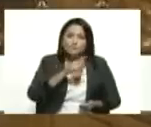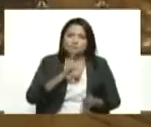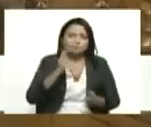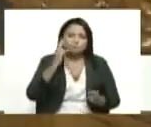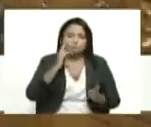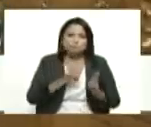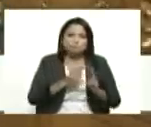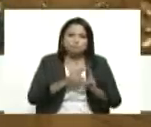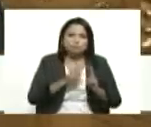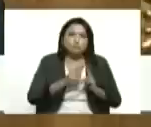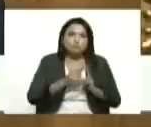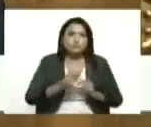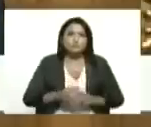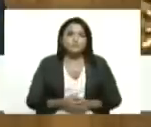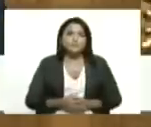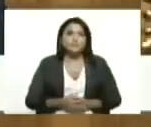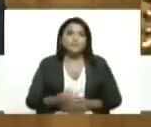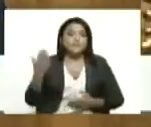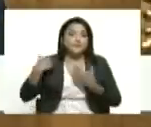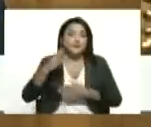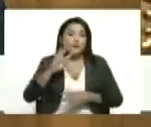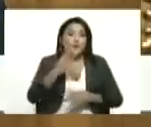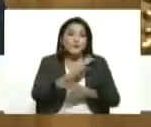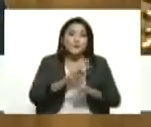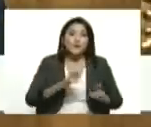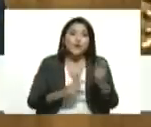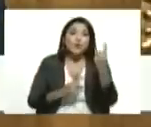Uno solo fue detenido.